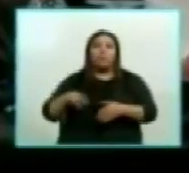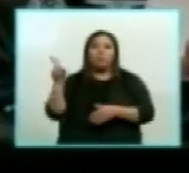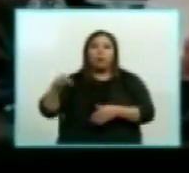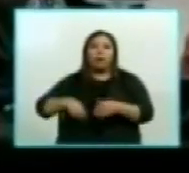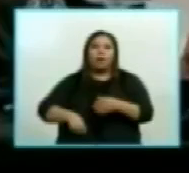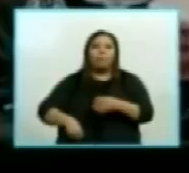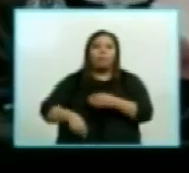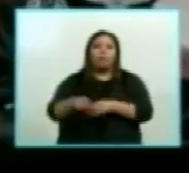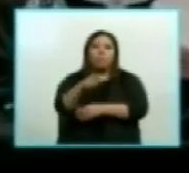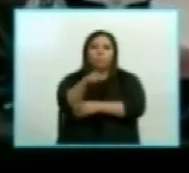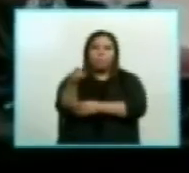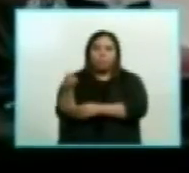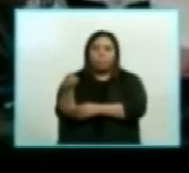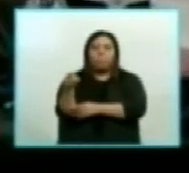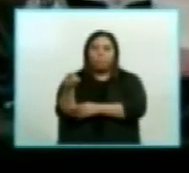nos acompañan.